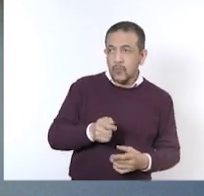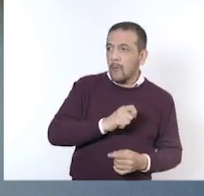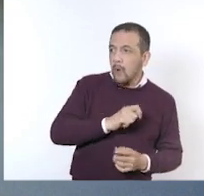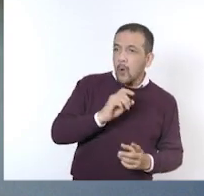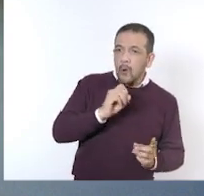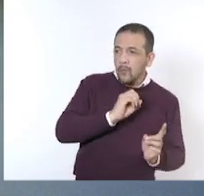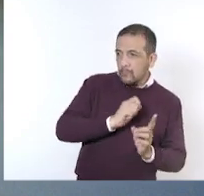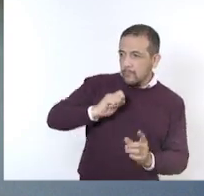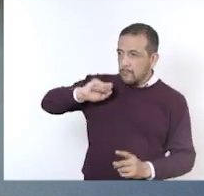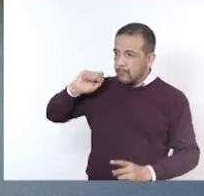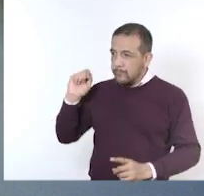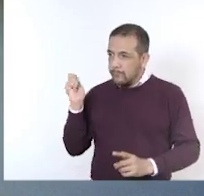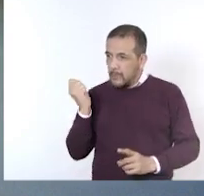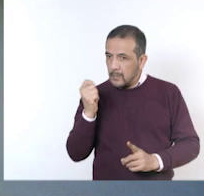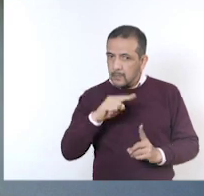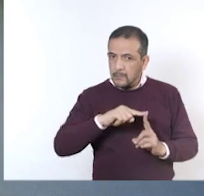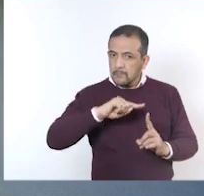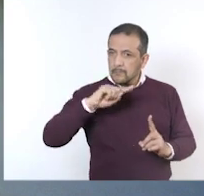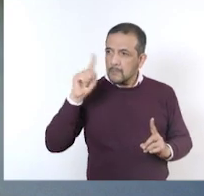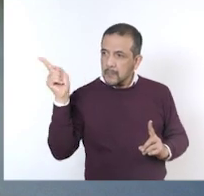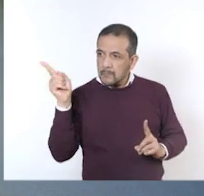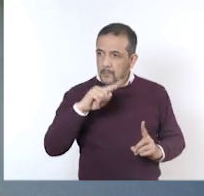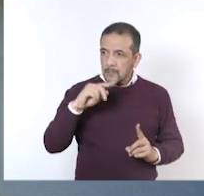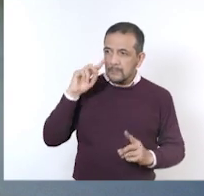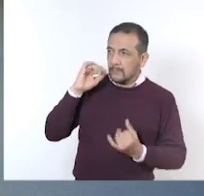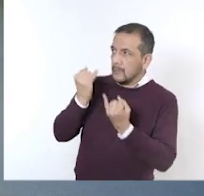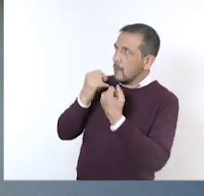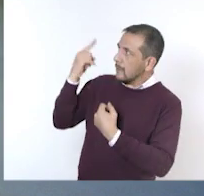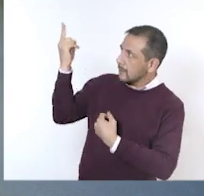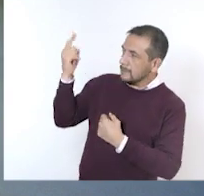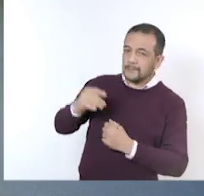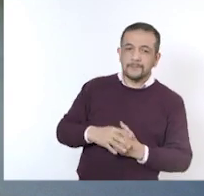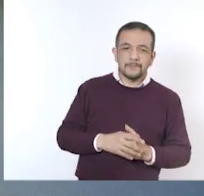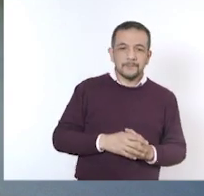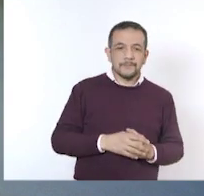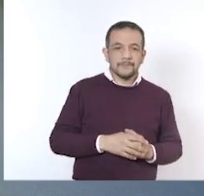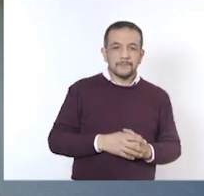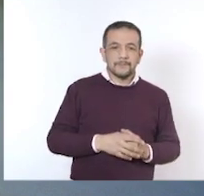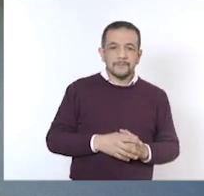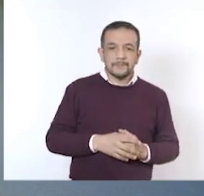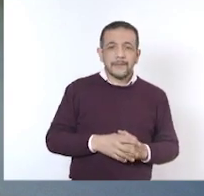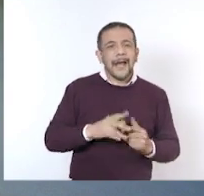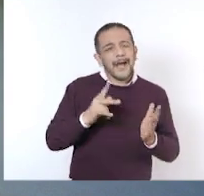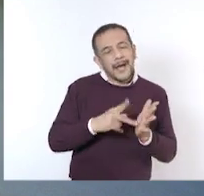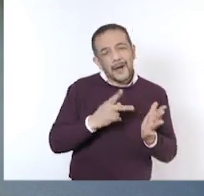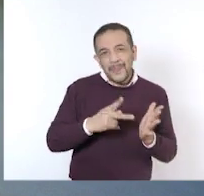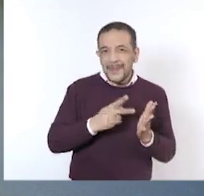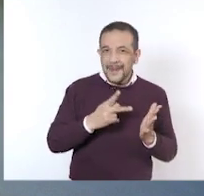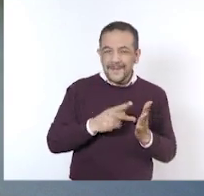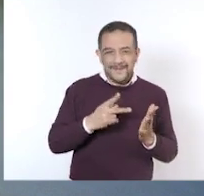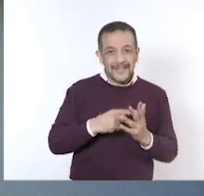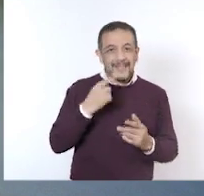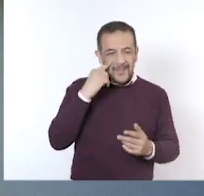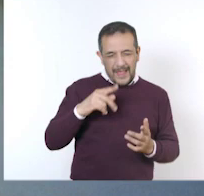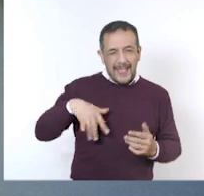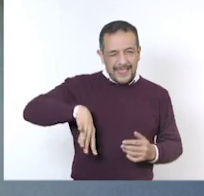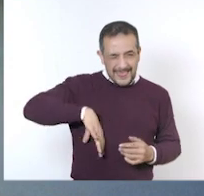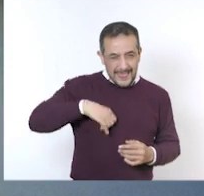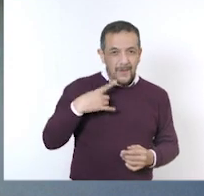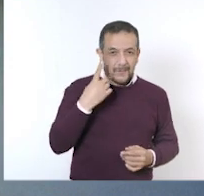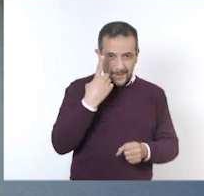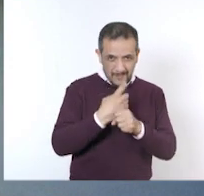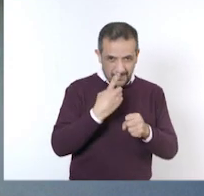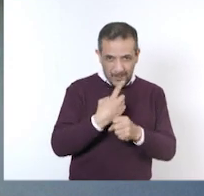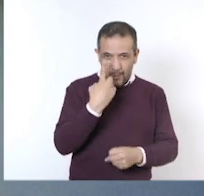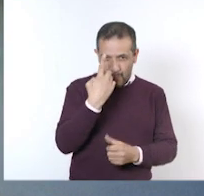lanzamientos uno con otro. ¿No? Vamos a intentarlo, ¿sí? Va. Suavecito. Suavecito. ¡Ah! Otra vez, venga, Jesús. Vamos